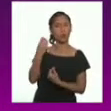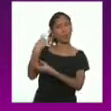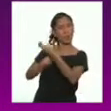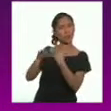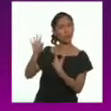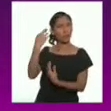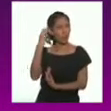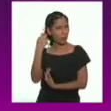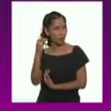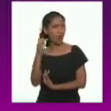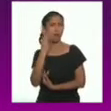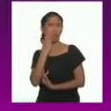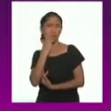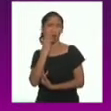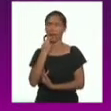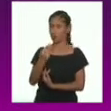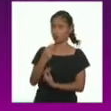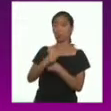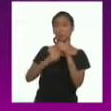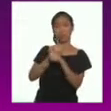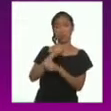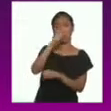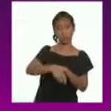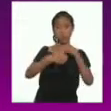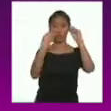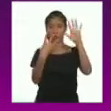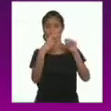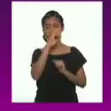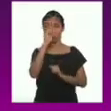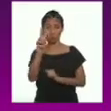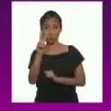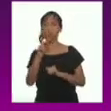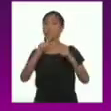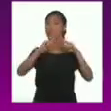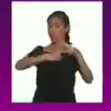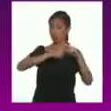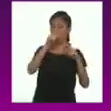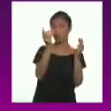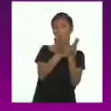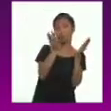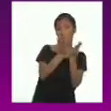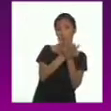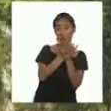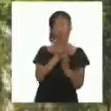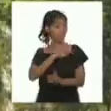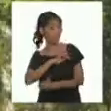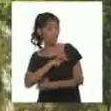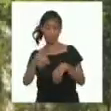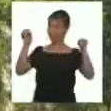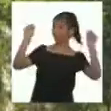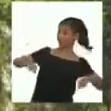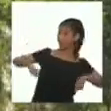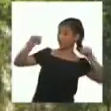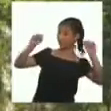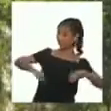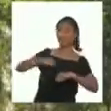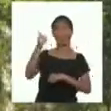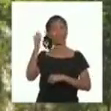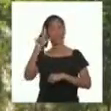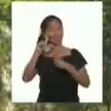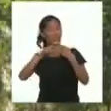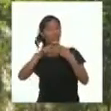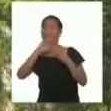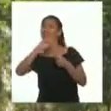cuenta que sus padres le contaron que recién en 1902 se inauguró en su pueblo una escuela rural de nivel primario. ¡Así es,